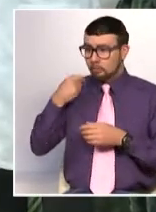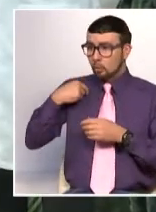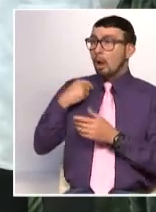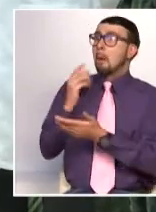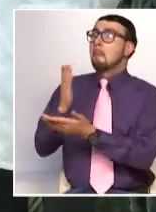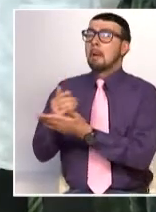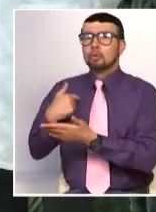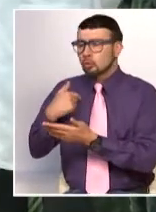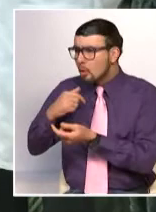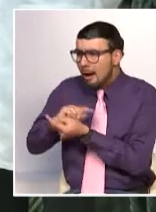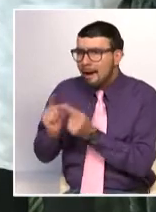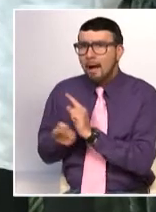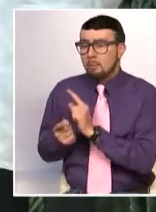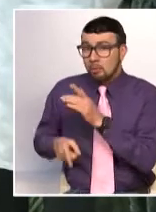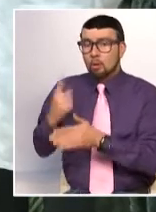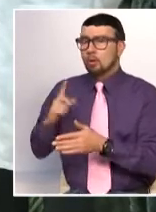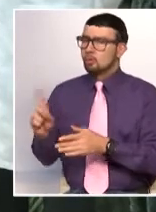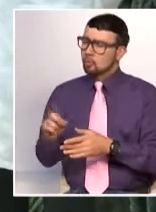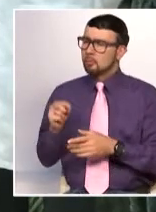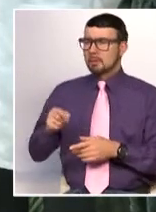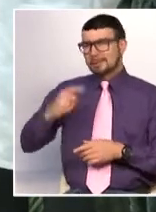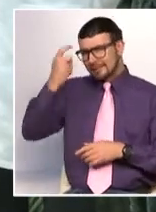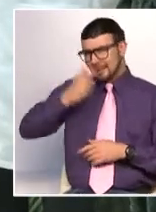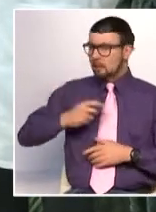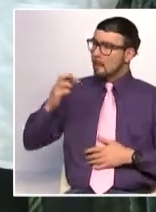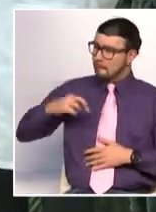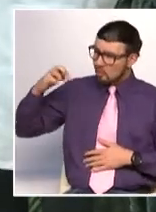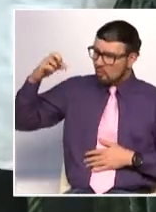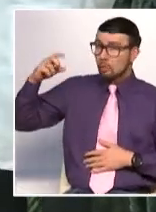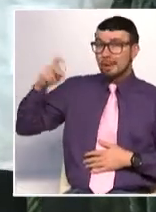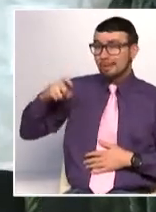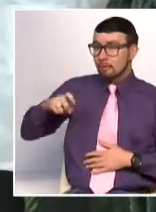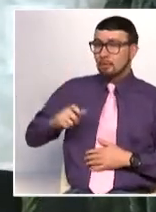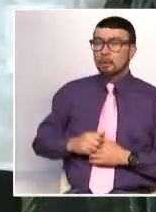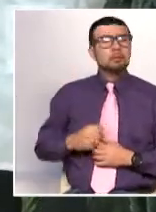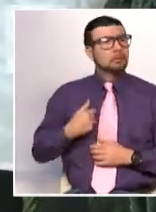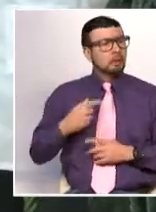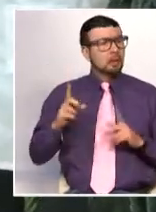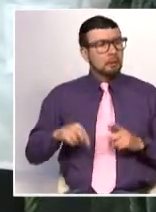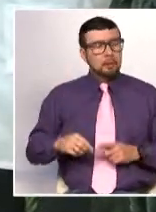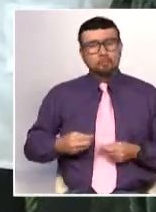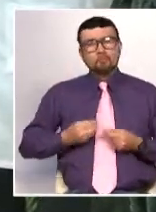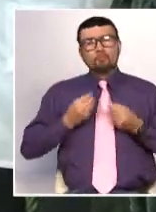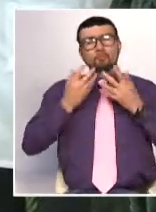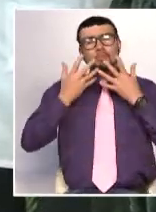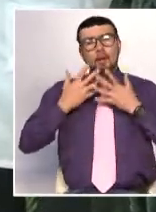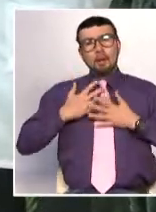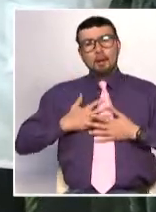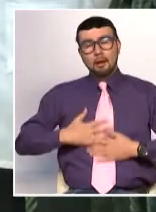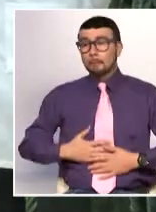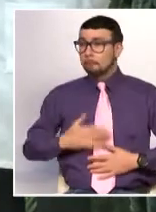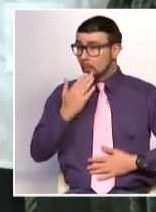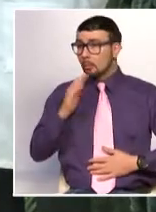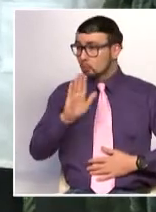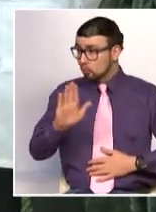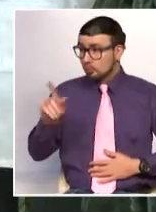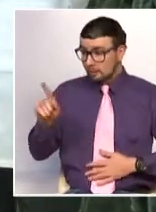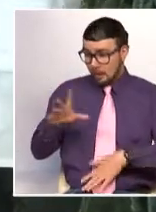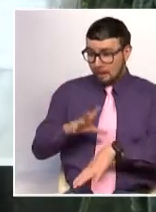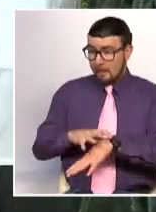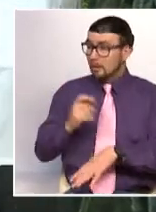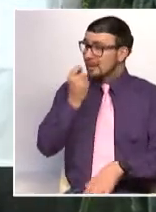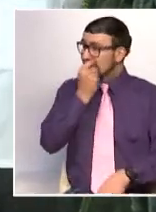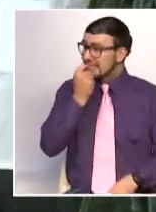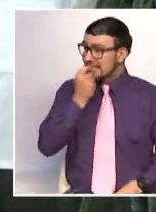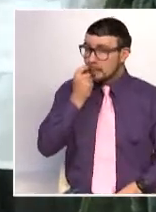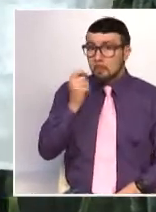hacerlo con seriedad y con profesionalismo lo que respiramos porque son ustedes los odontólogos y el paciente